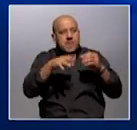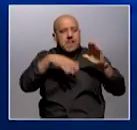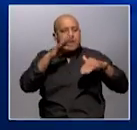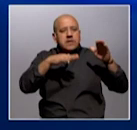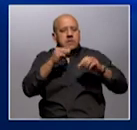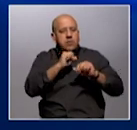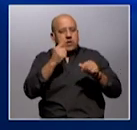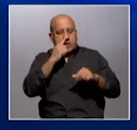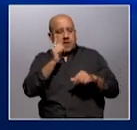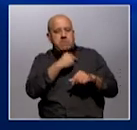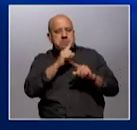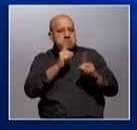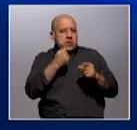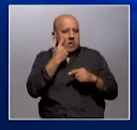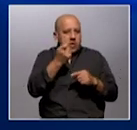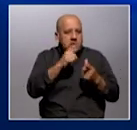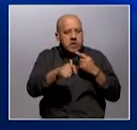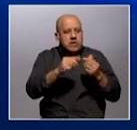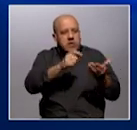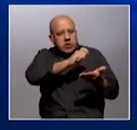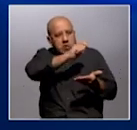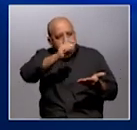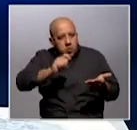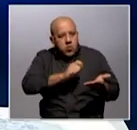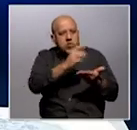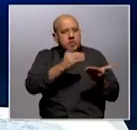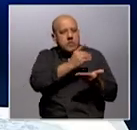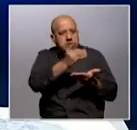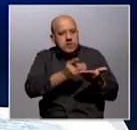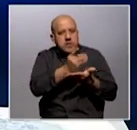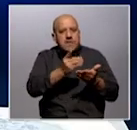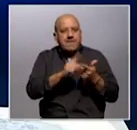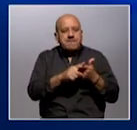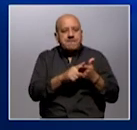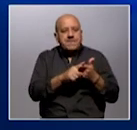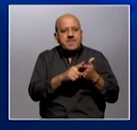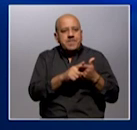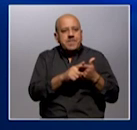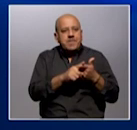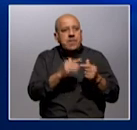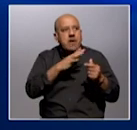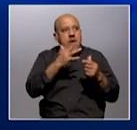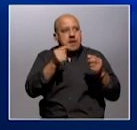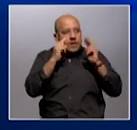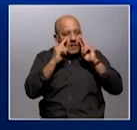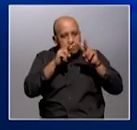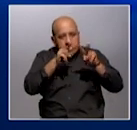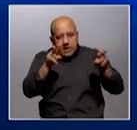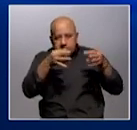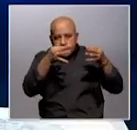pasar rápidamente esas ilustraciones esos diseños claro y hay que prestar atención